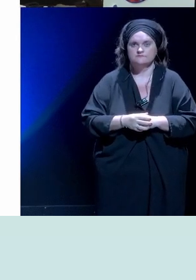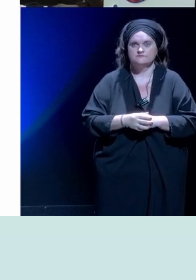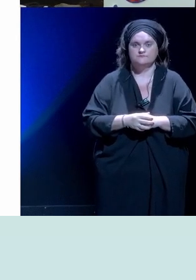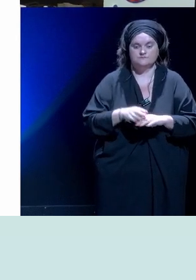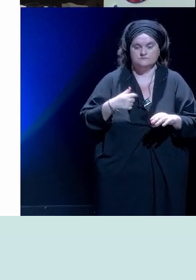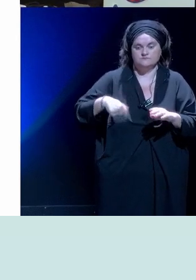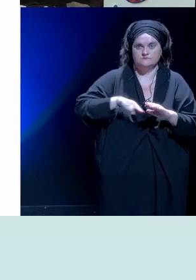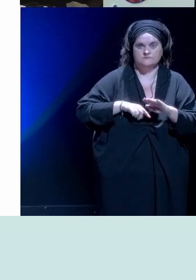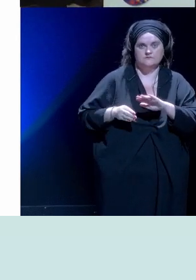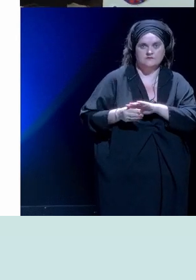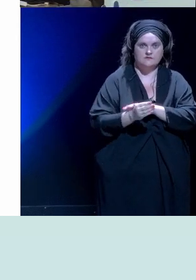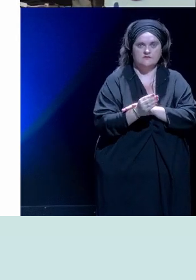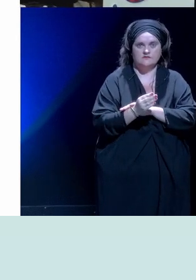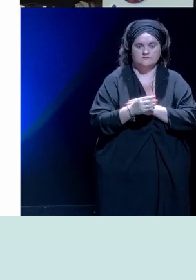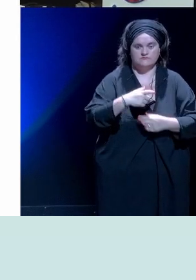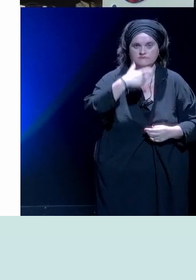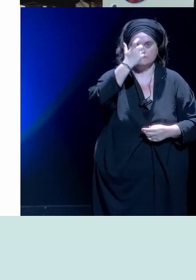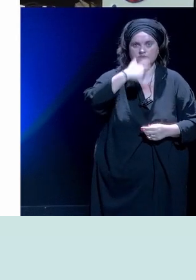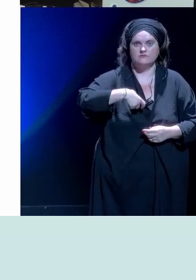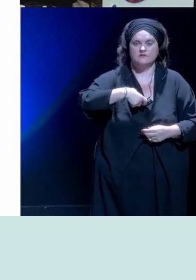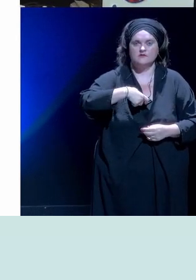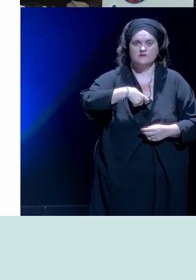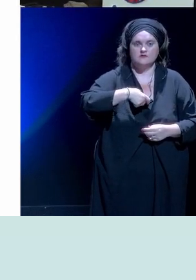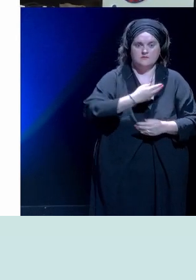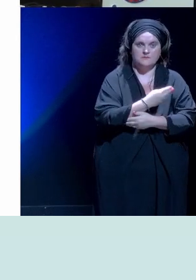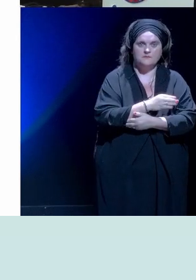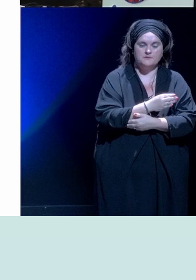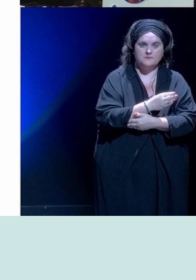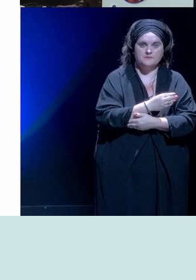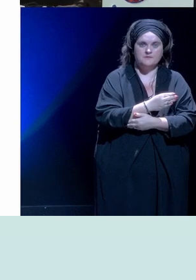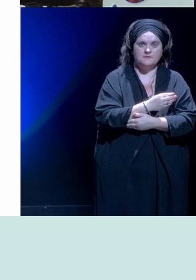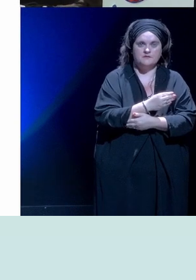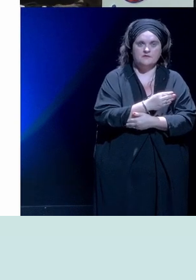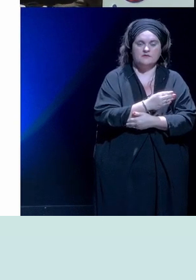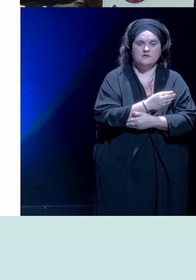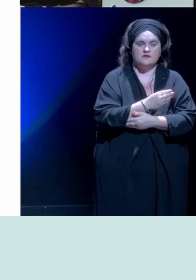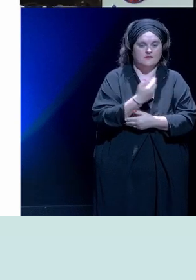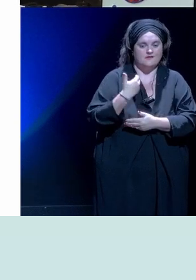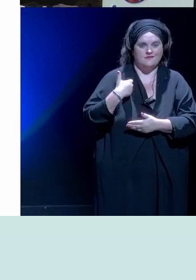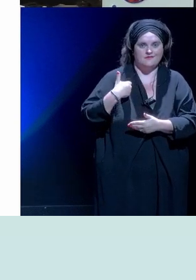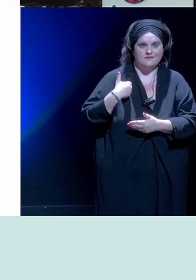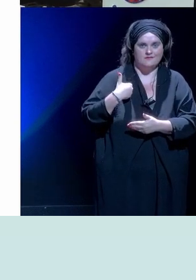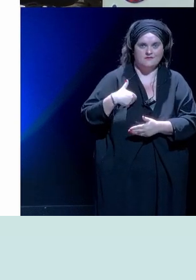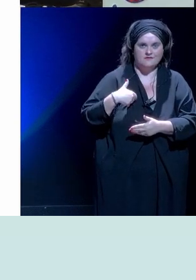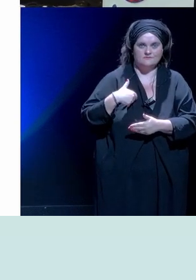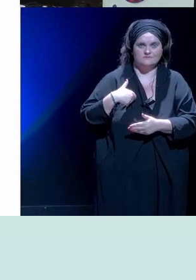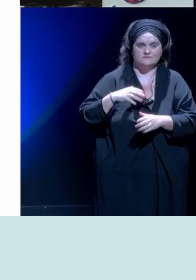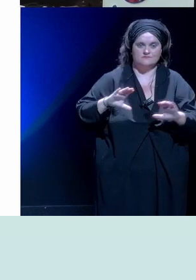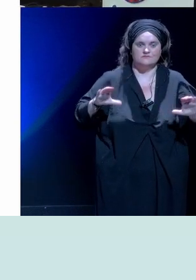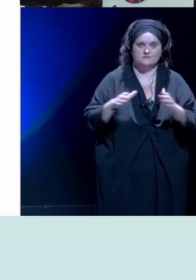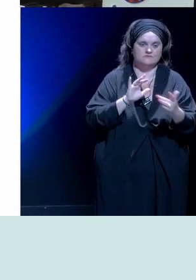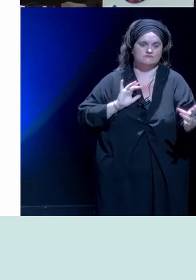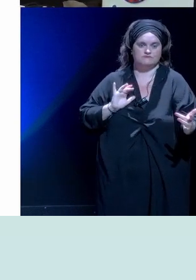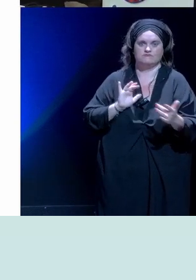Al nacer, el individuo, el bebé, ya tiene ese vínculo de